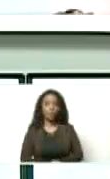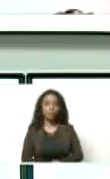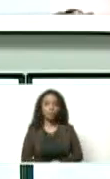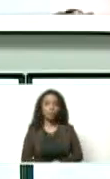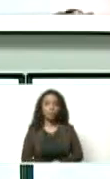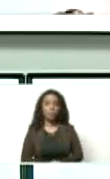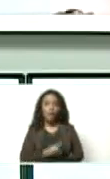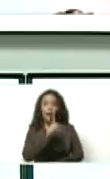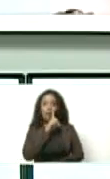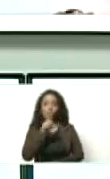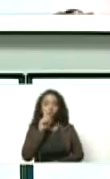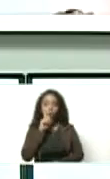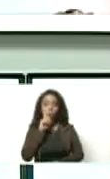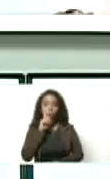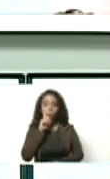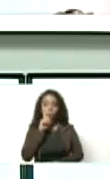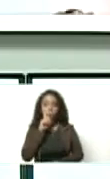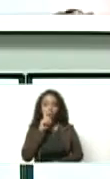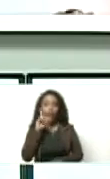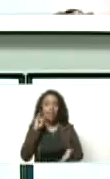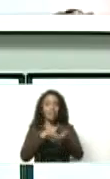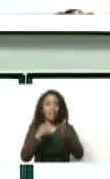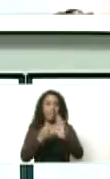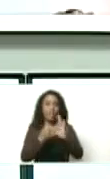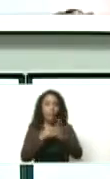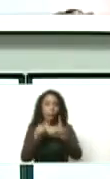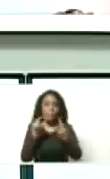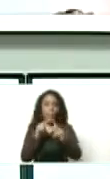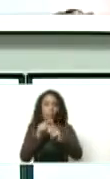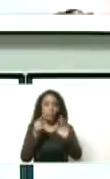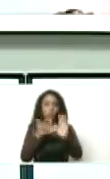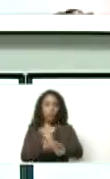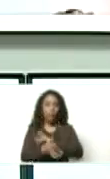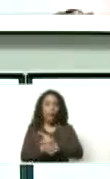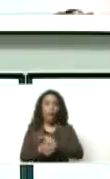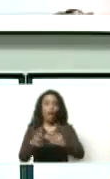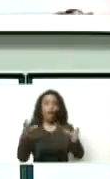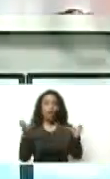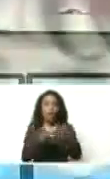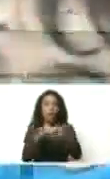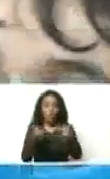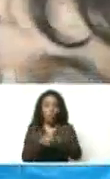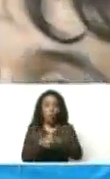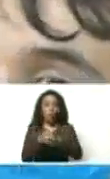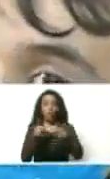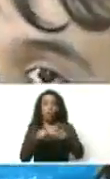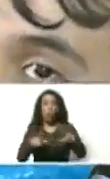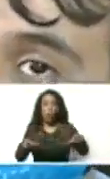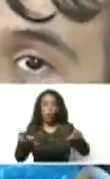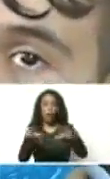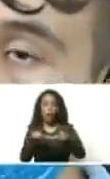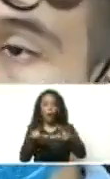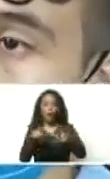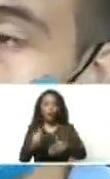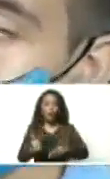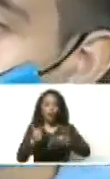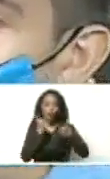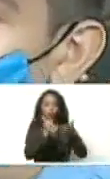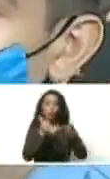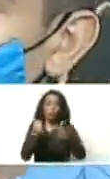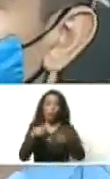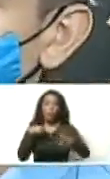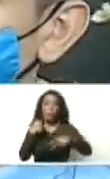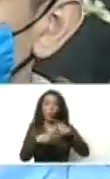El concepto en el nombre, comités locales de abastecimiento y